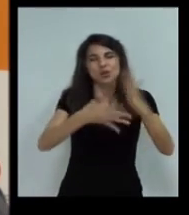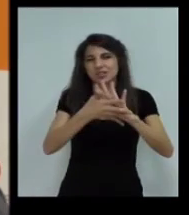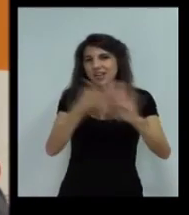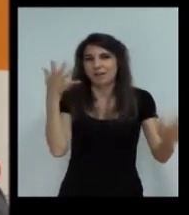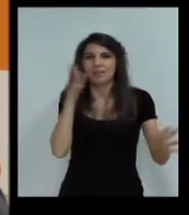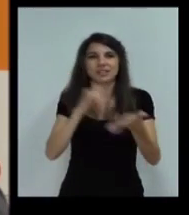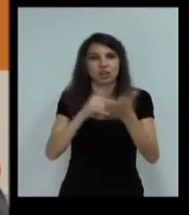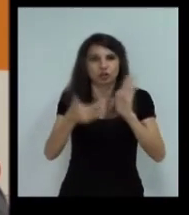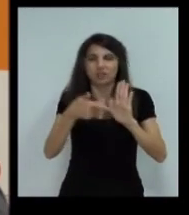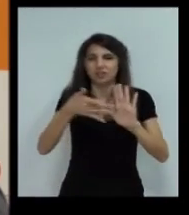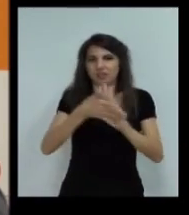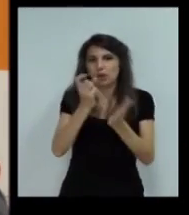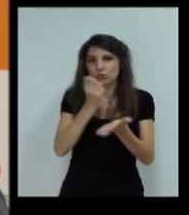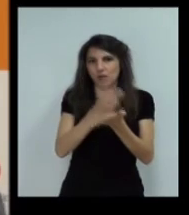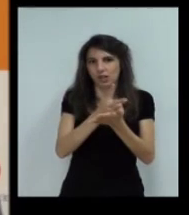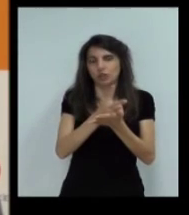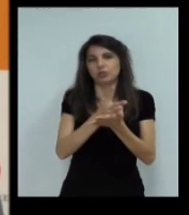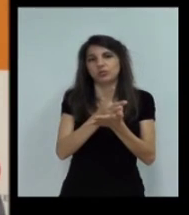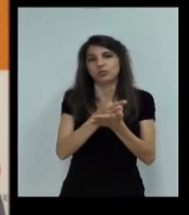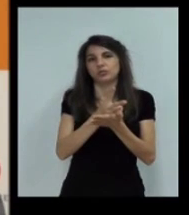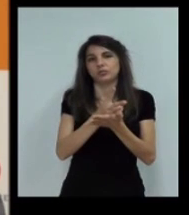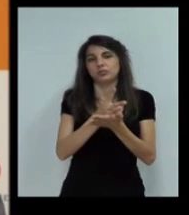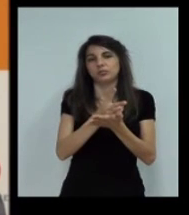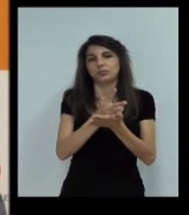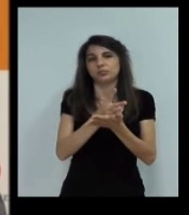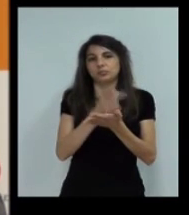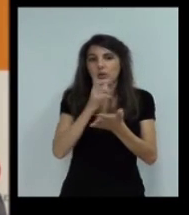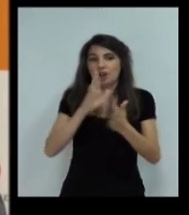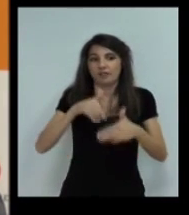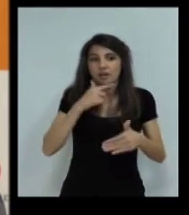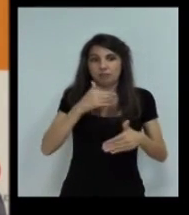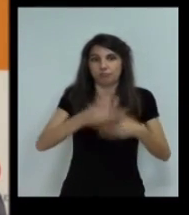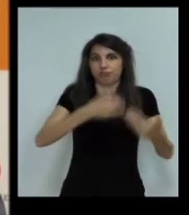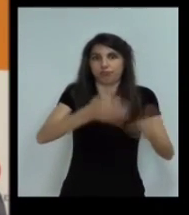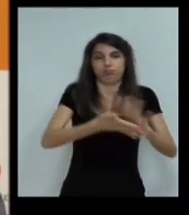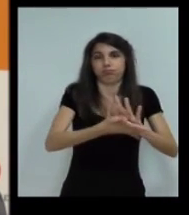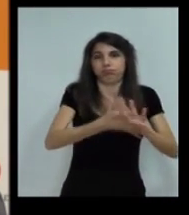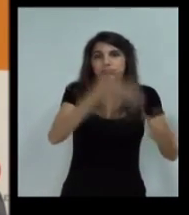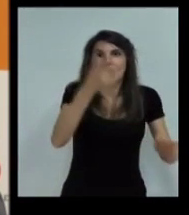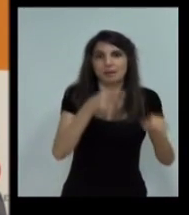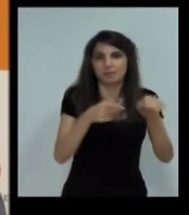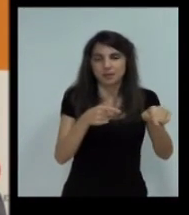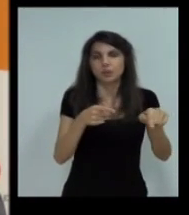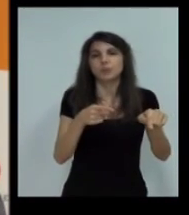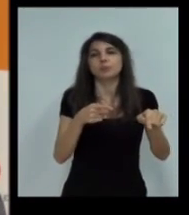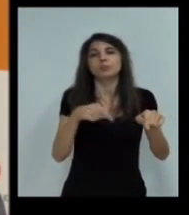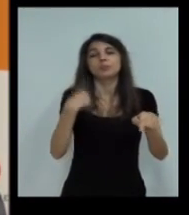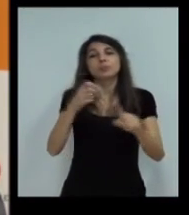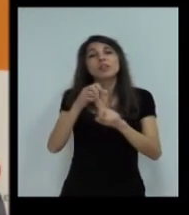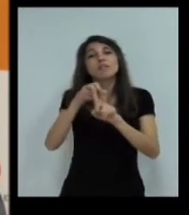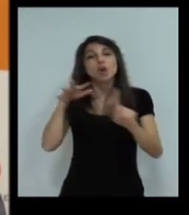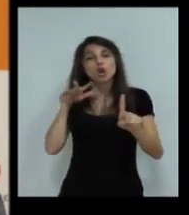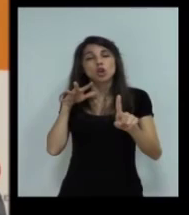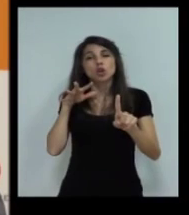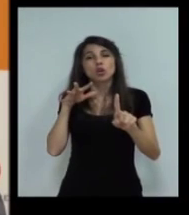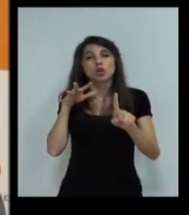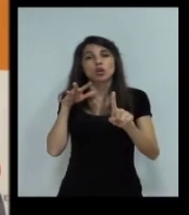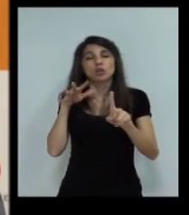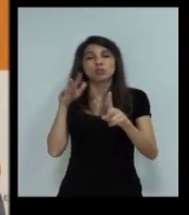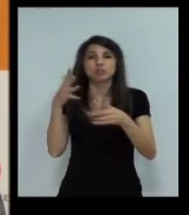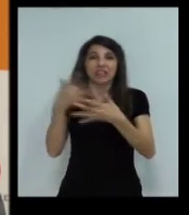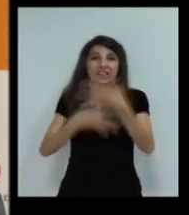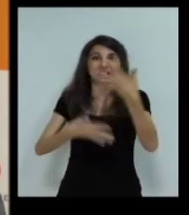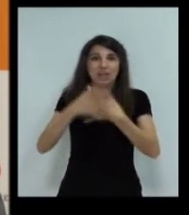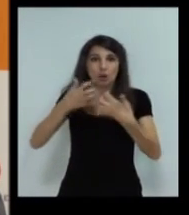poder normar, porque se va adelantando a medida que vamos haciendo cosas. Por otro lado, los foros de interoperabilidad